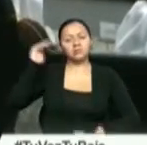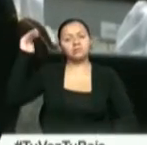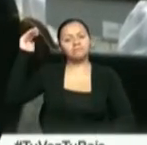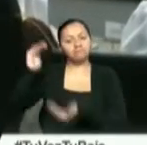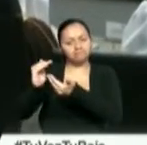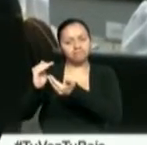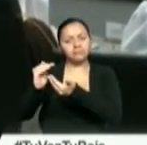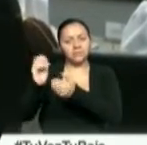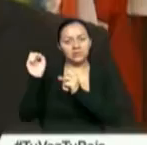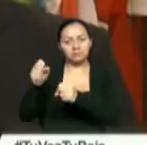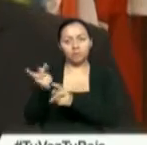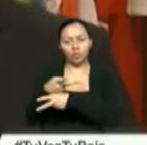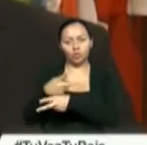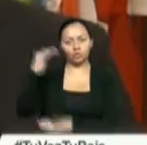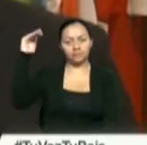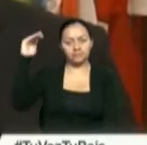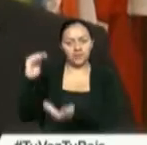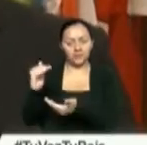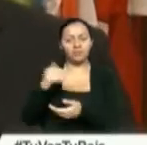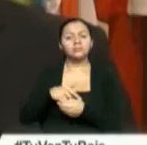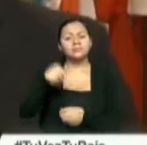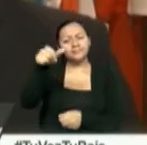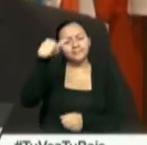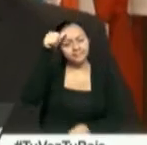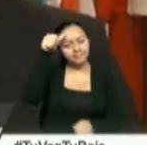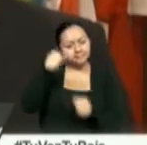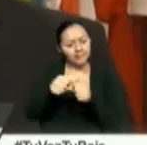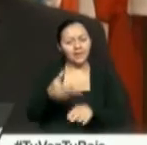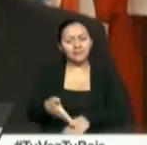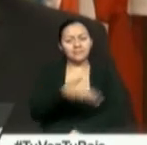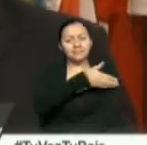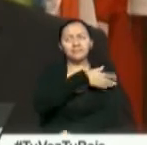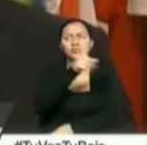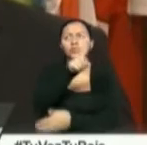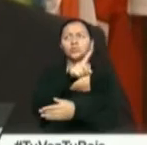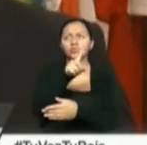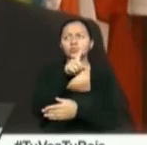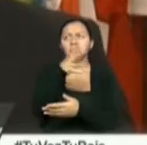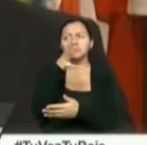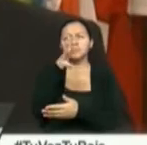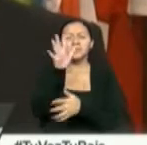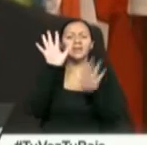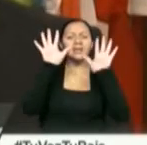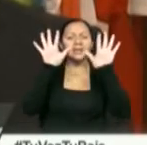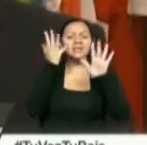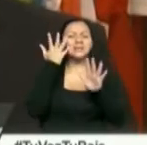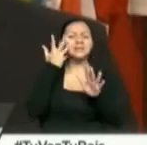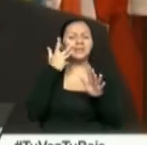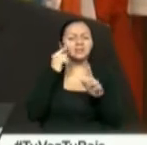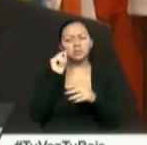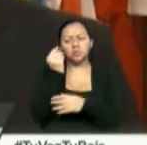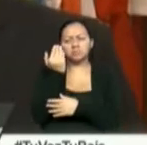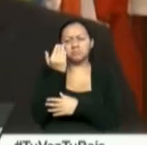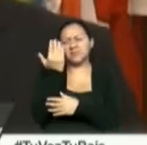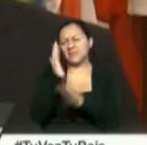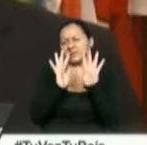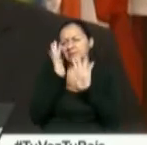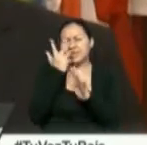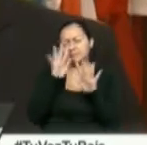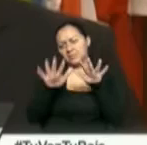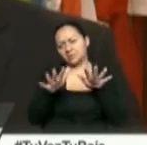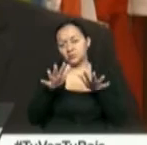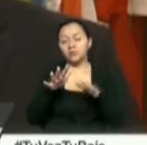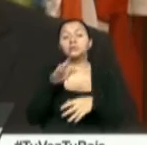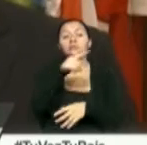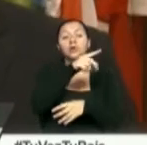barriles de crudo diarios recordemos que hace apenas un poquito más la opep llegó a